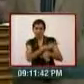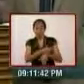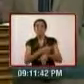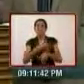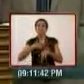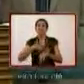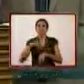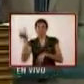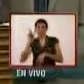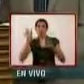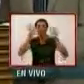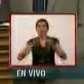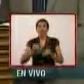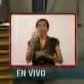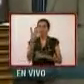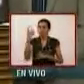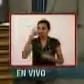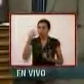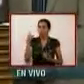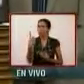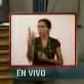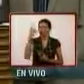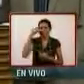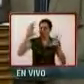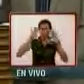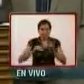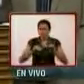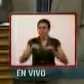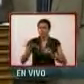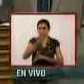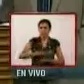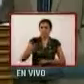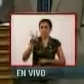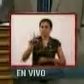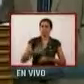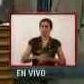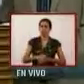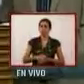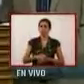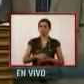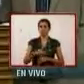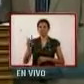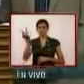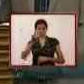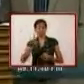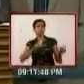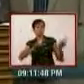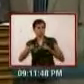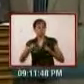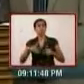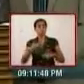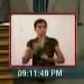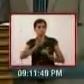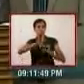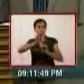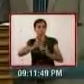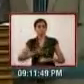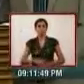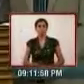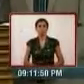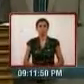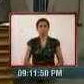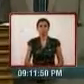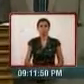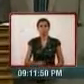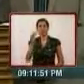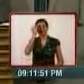sin luz, creyendo que nuestro pueblo no está preparado para esto y que van a cambiar, ¿no?, la